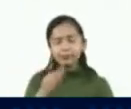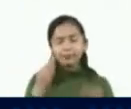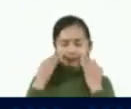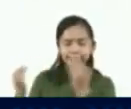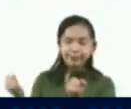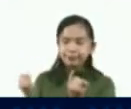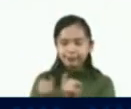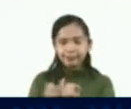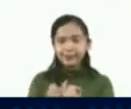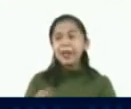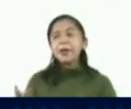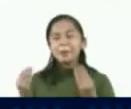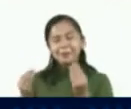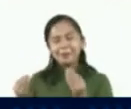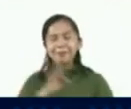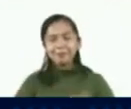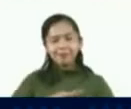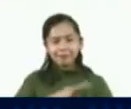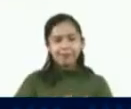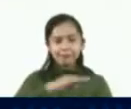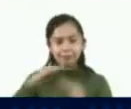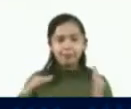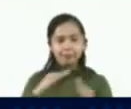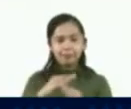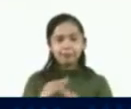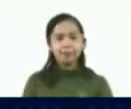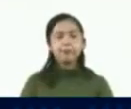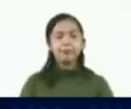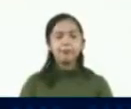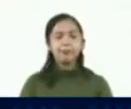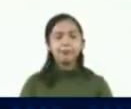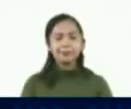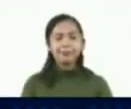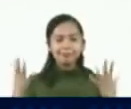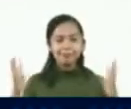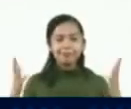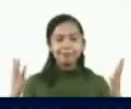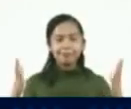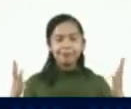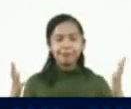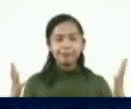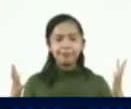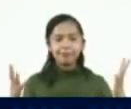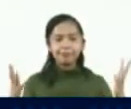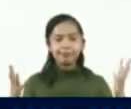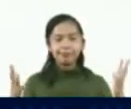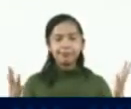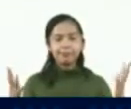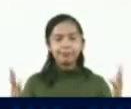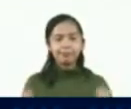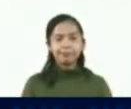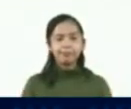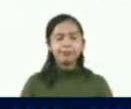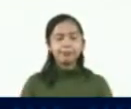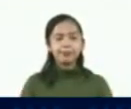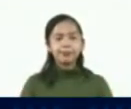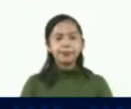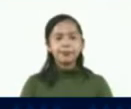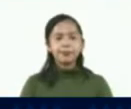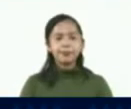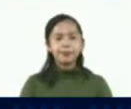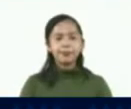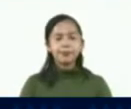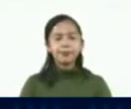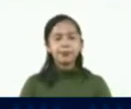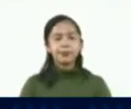pendiente. Luego de realizar la entrega de patentes y toma de protesta a los nuevos notarios de la Ciudad de México en el antiguo